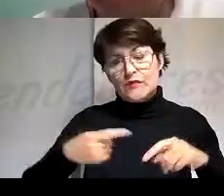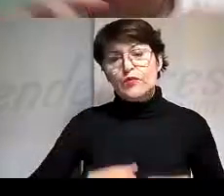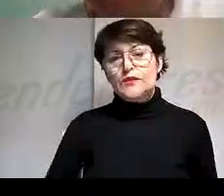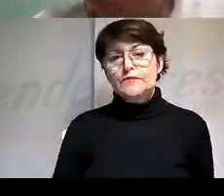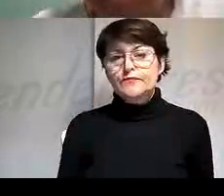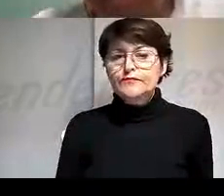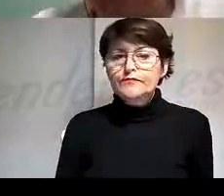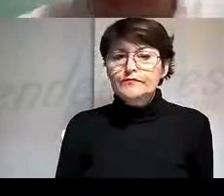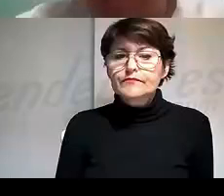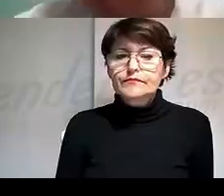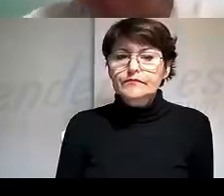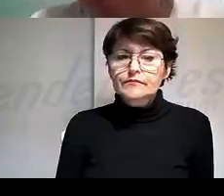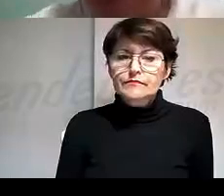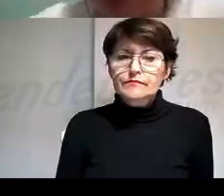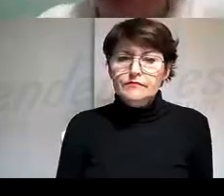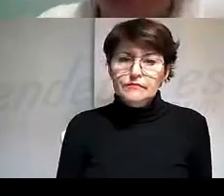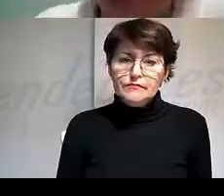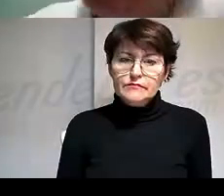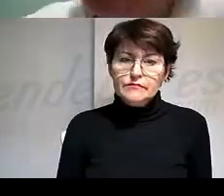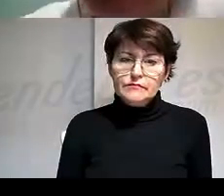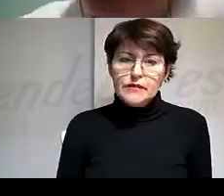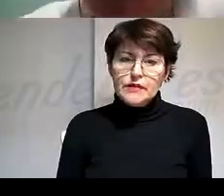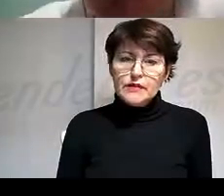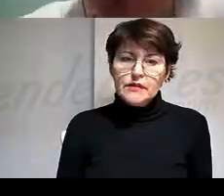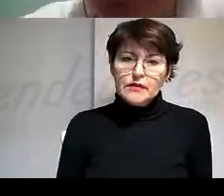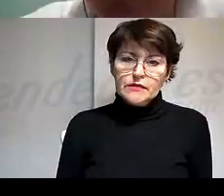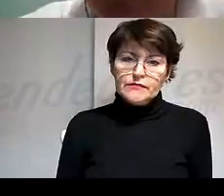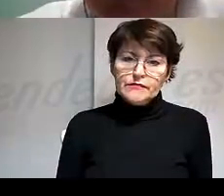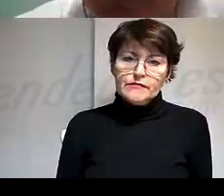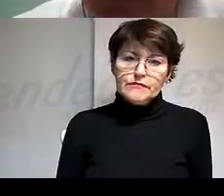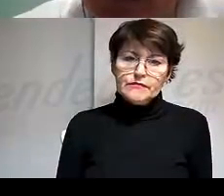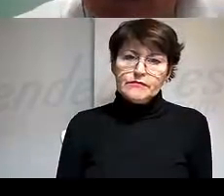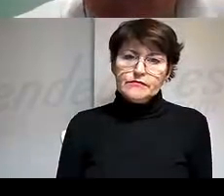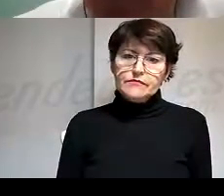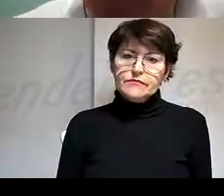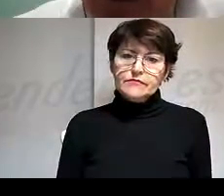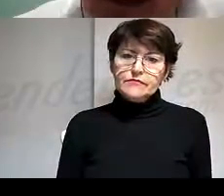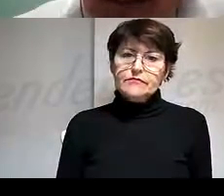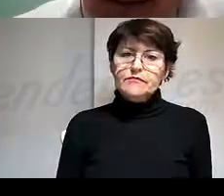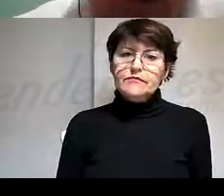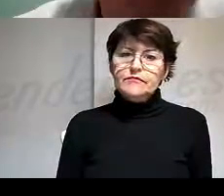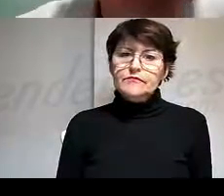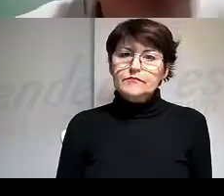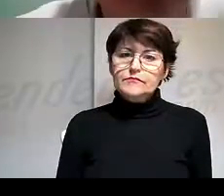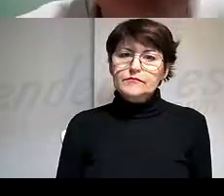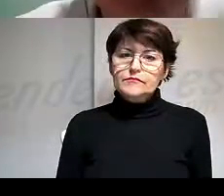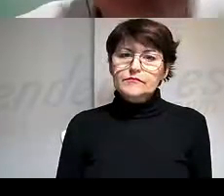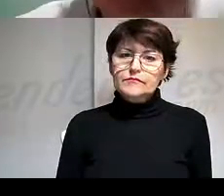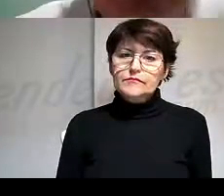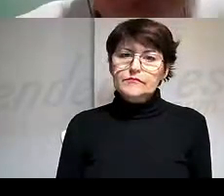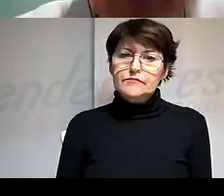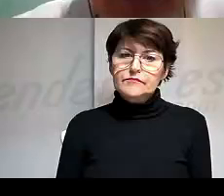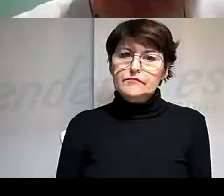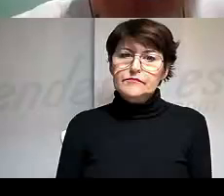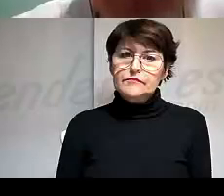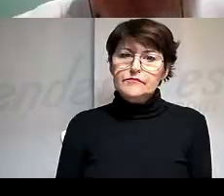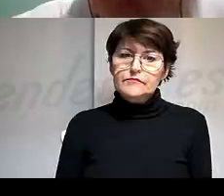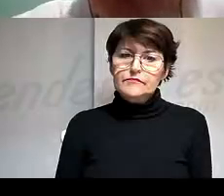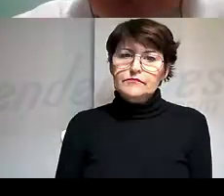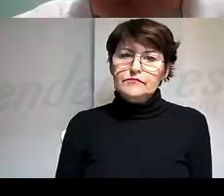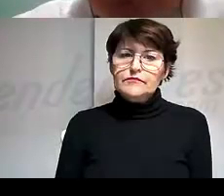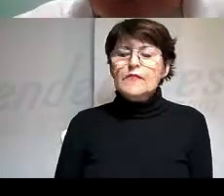explicación médica, una explicación fisiológica a este efecto.